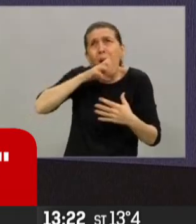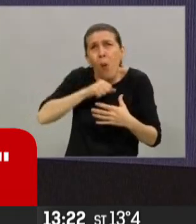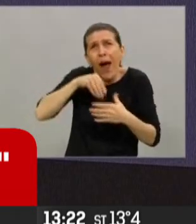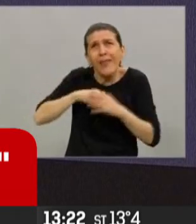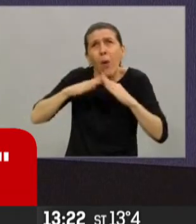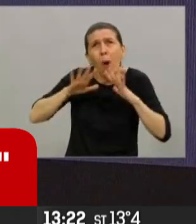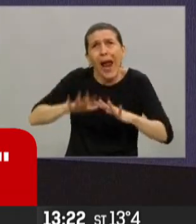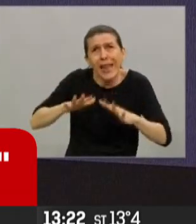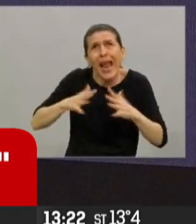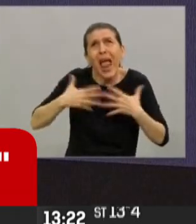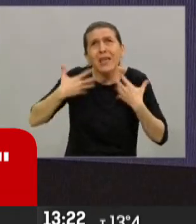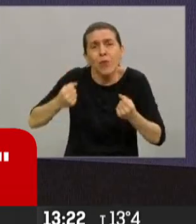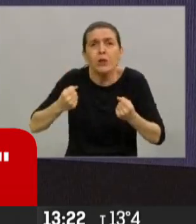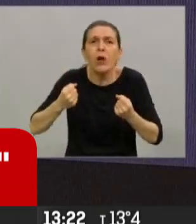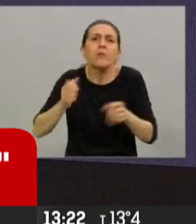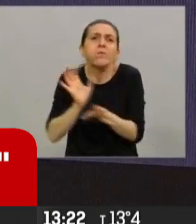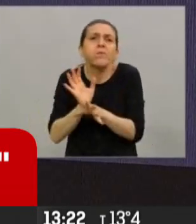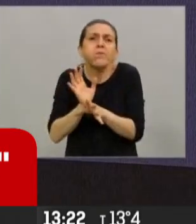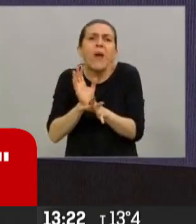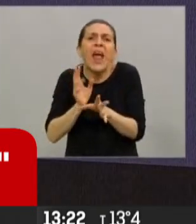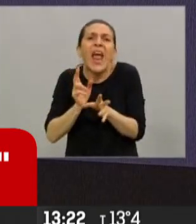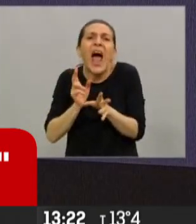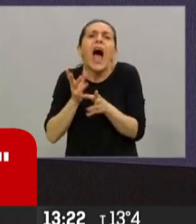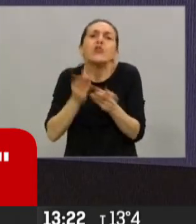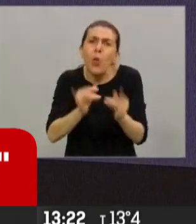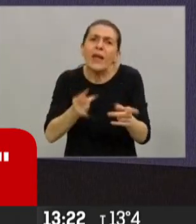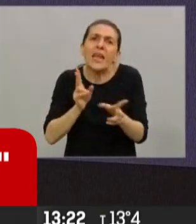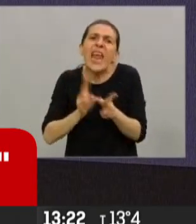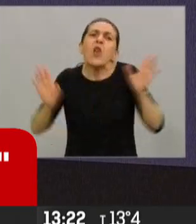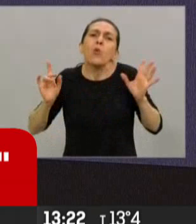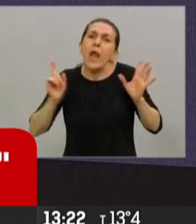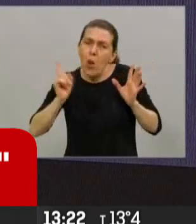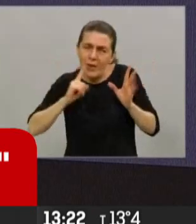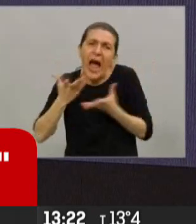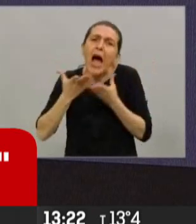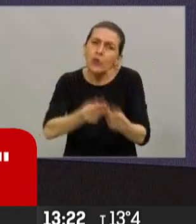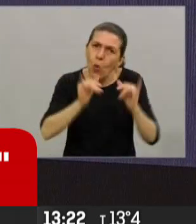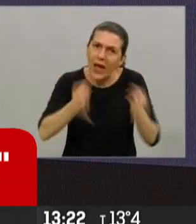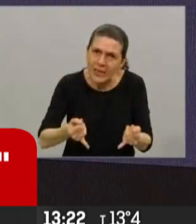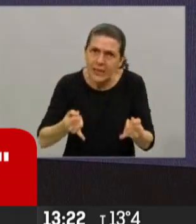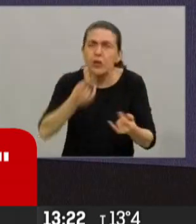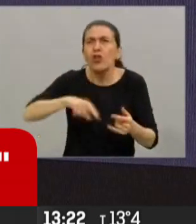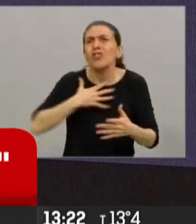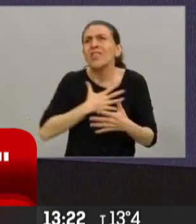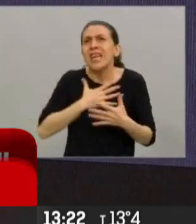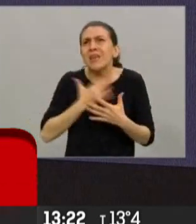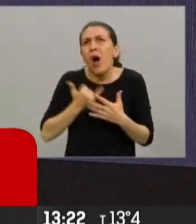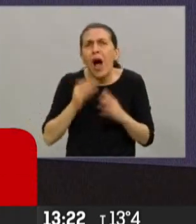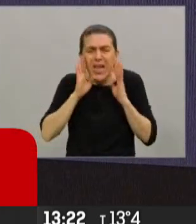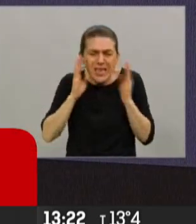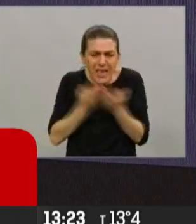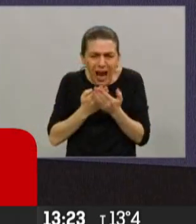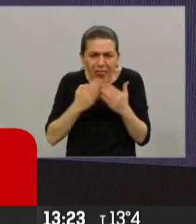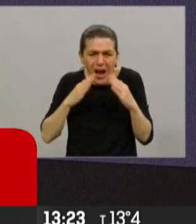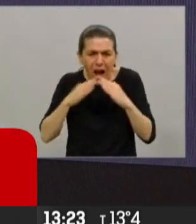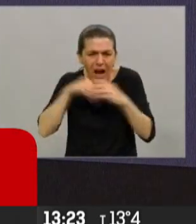ha sido inútil y que por mucho que nos pese esa sensación de encierro que el aislamiento